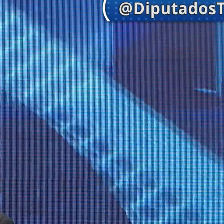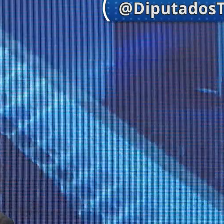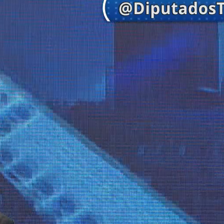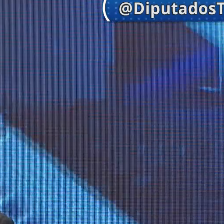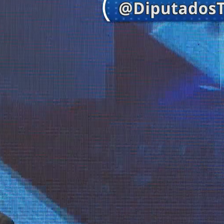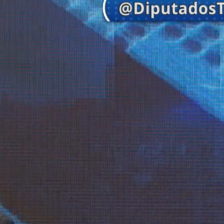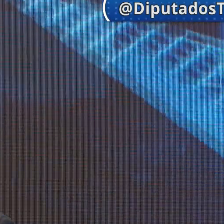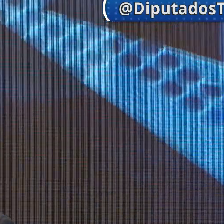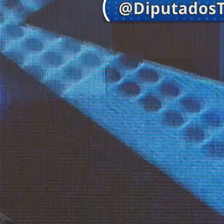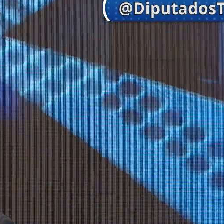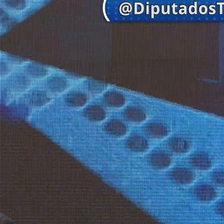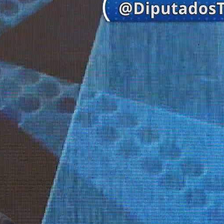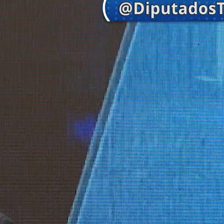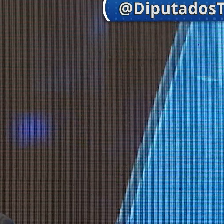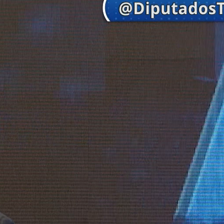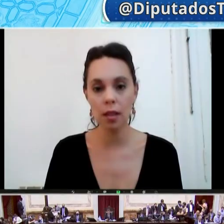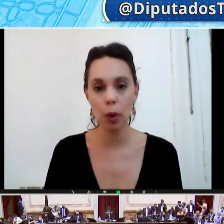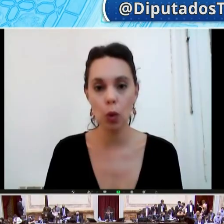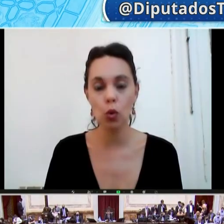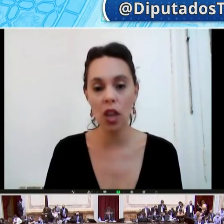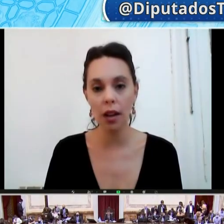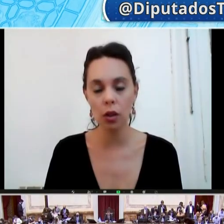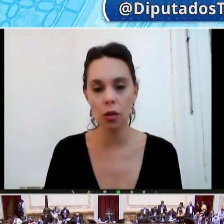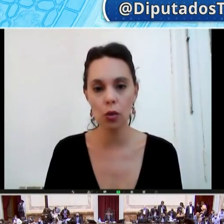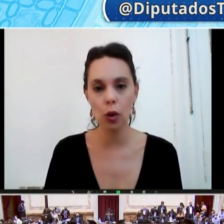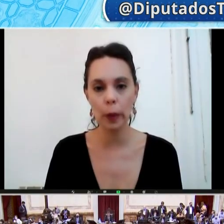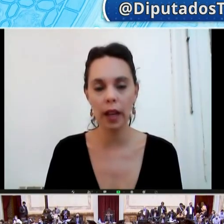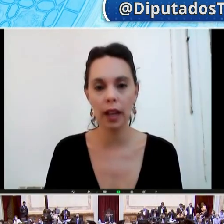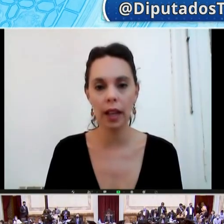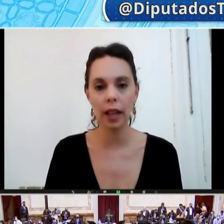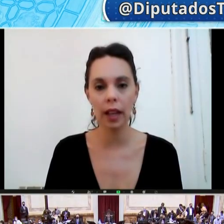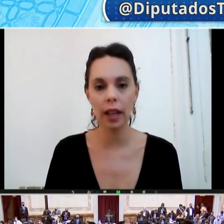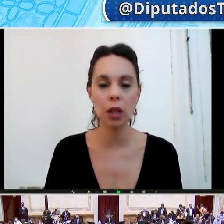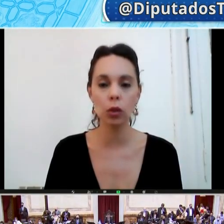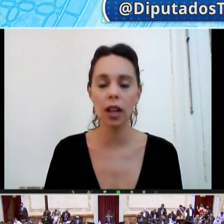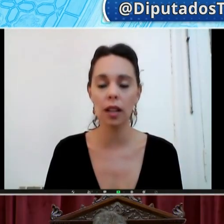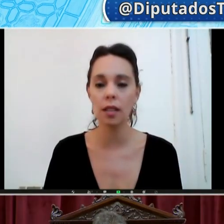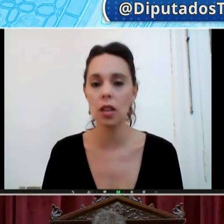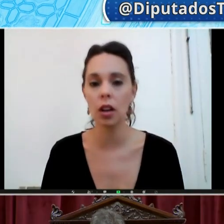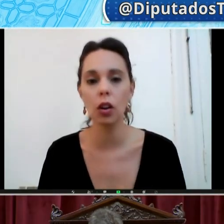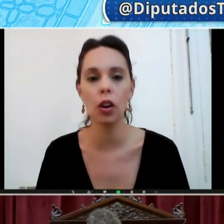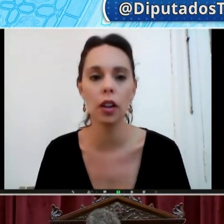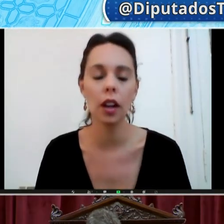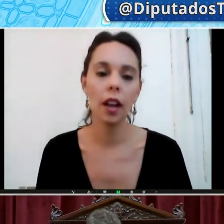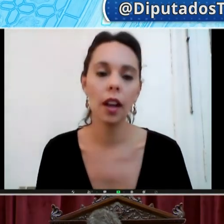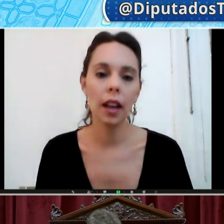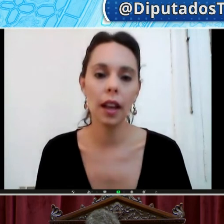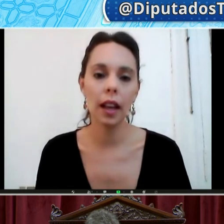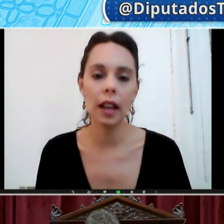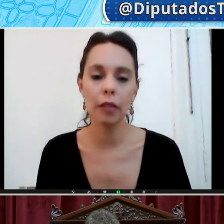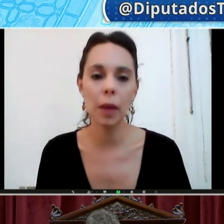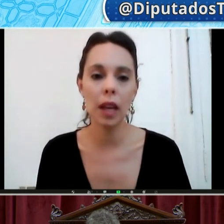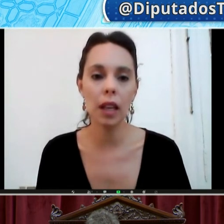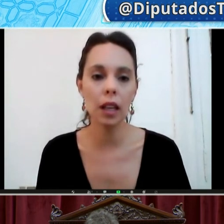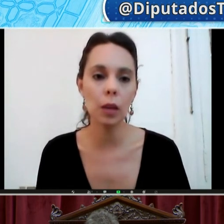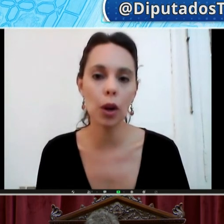acuerdo, desde distintos sectores se pronunciaron sobre el entendimiento al que se llegó con